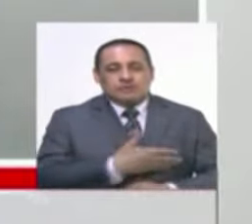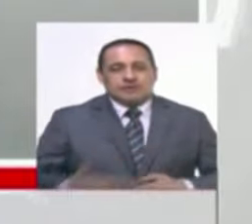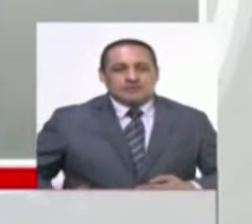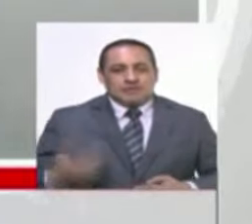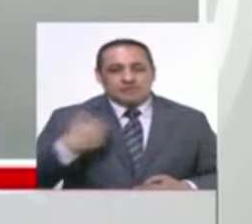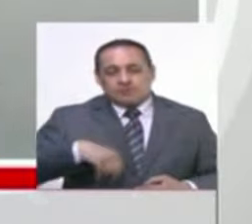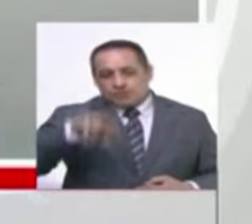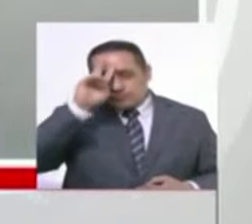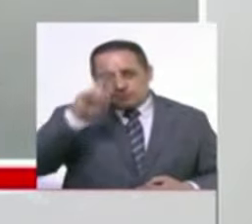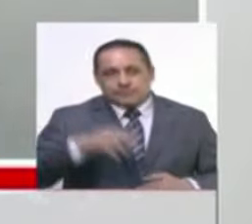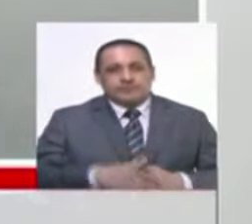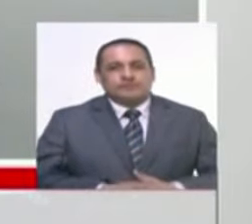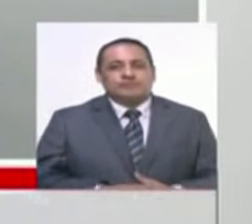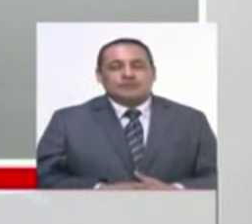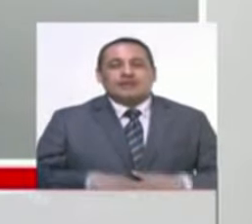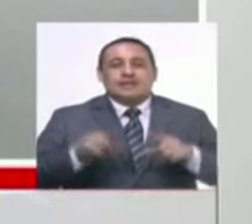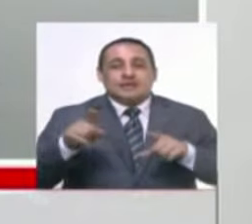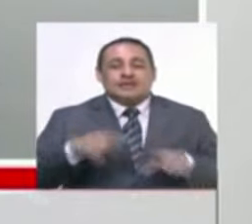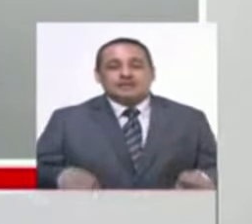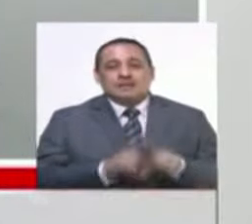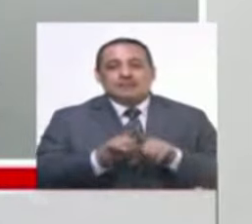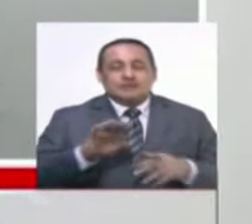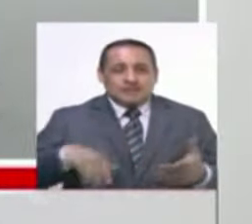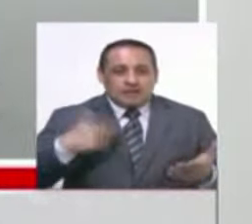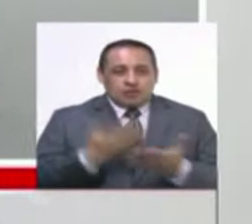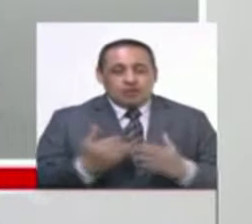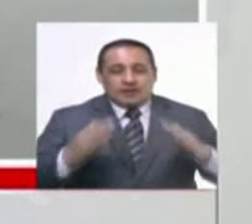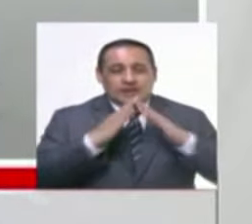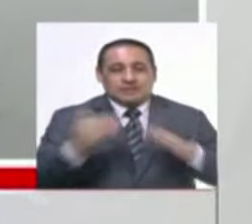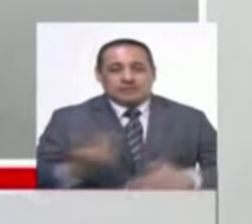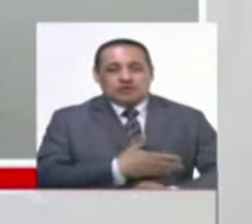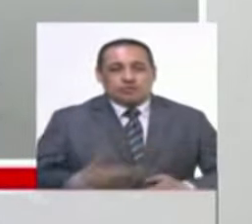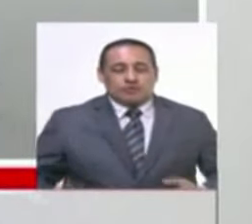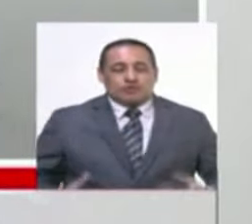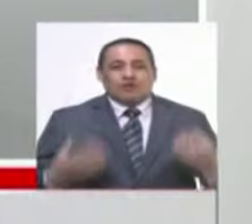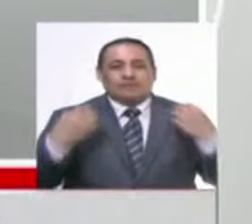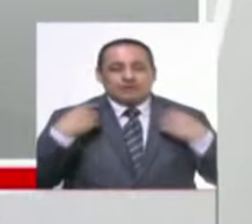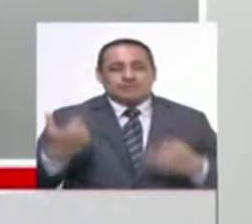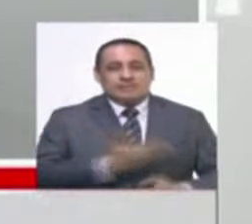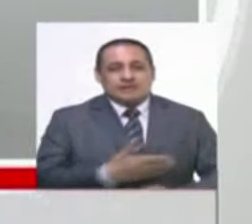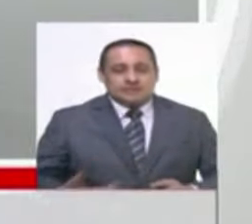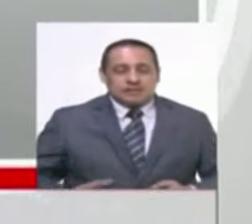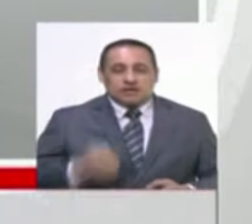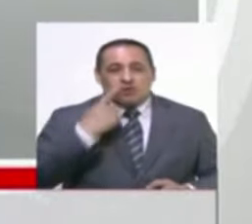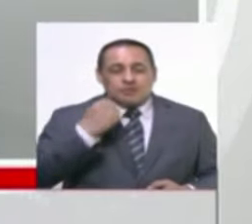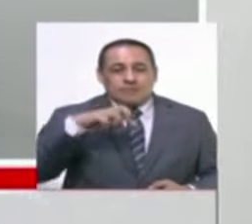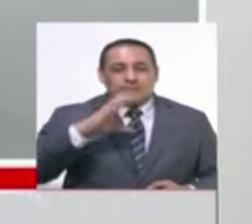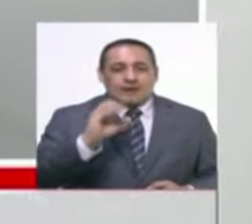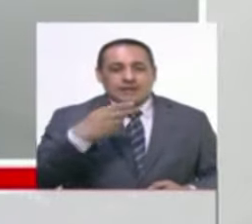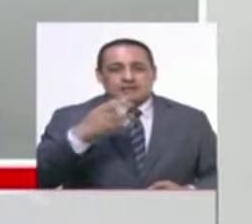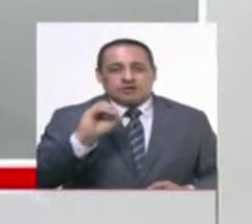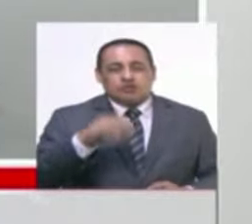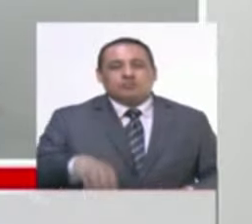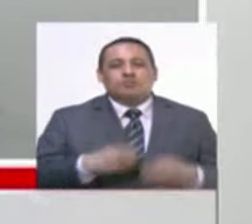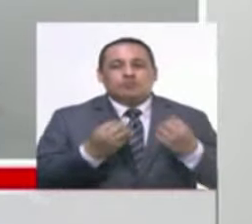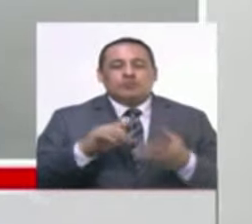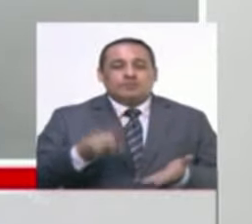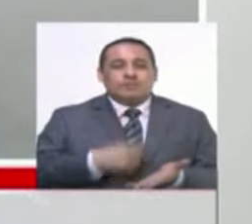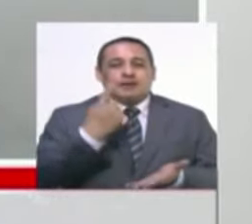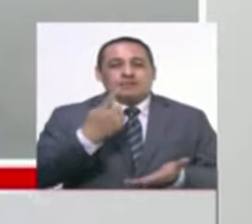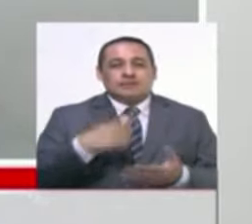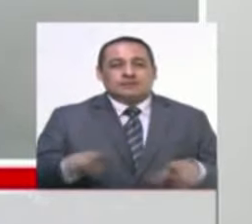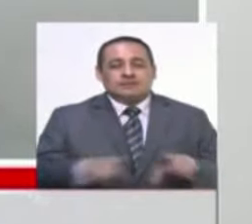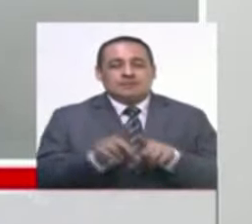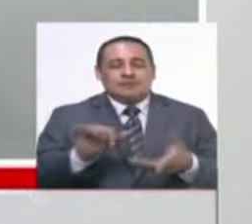República. Y ella llegó al Palacio de Gobierno y al despacho presidencial de Bruno Pacheco por primera vez